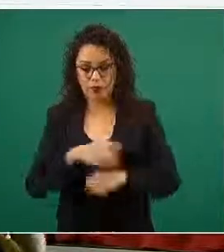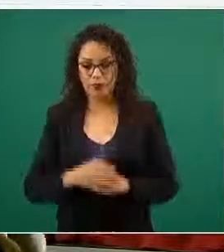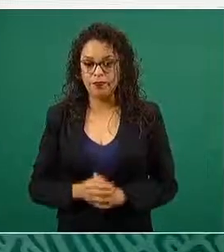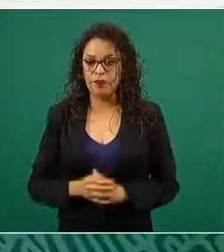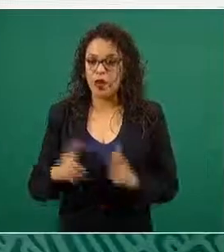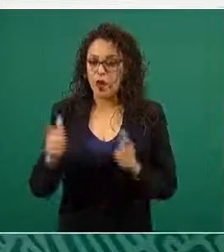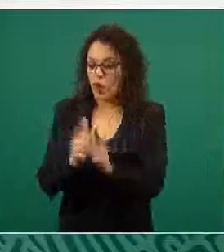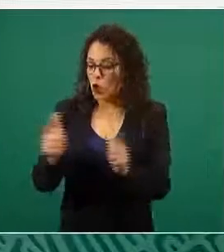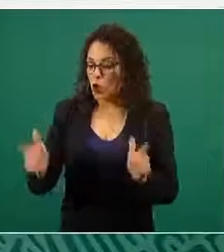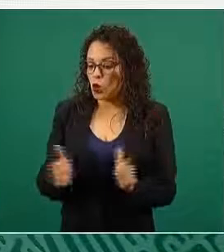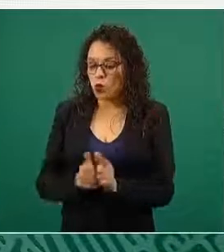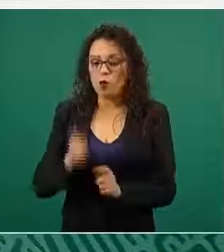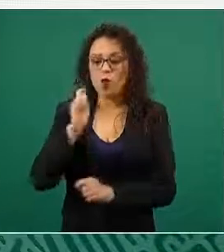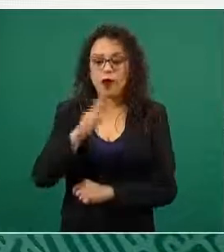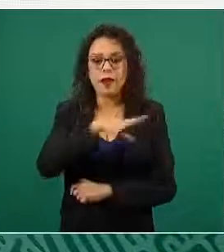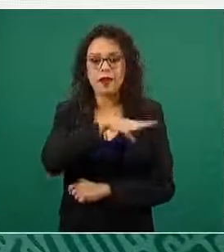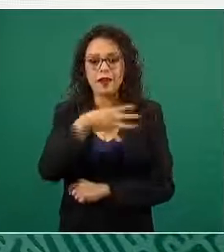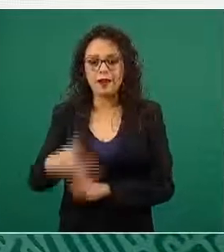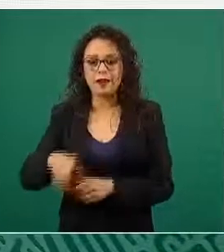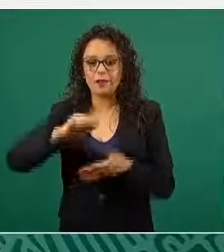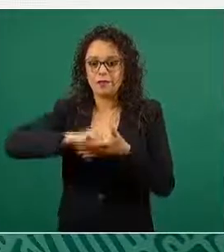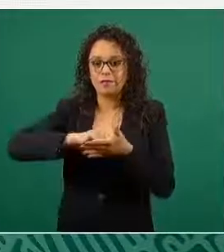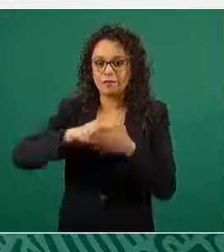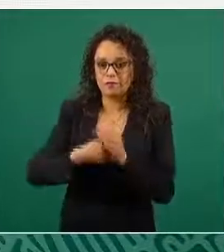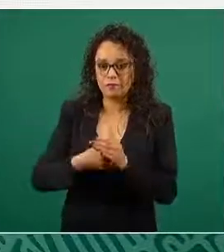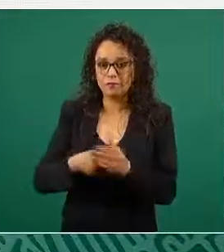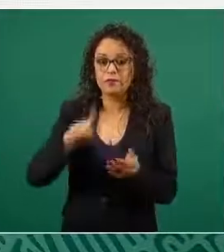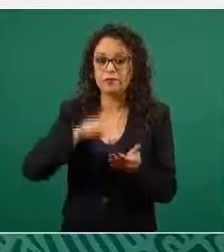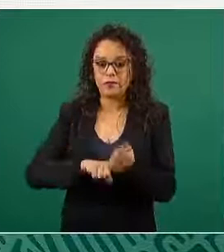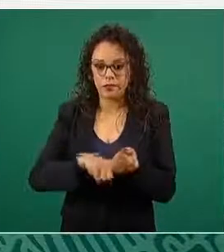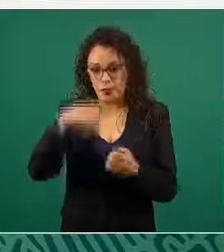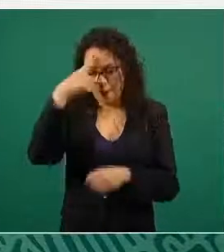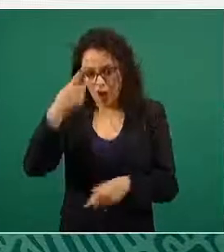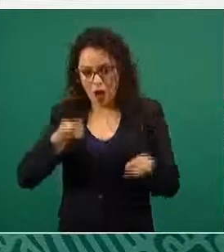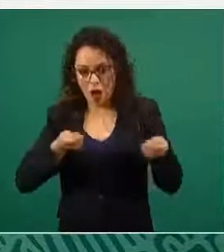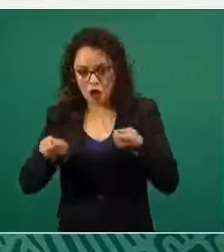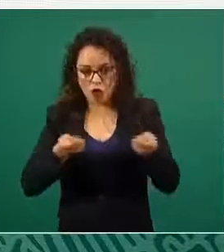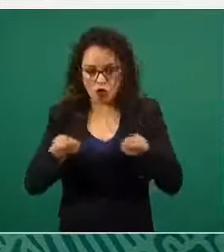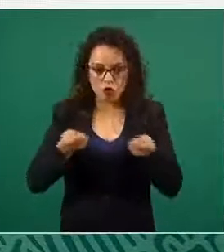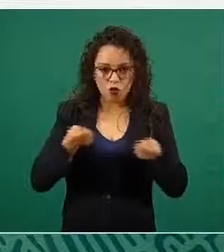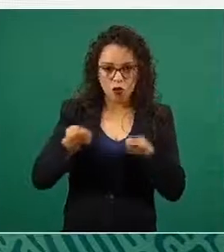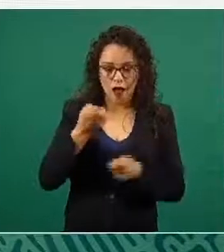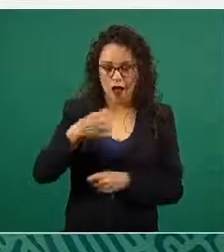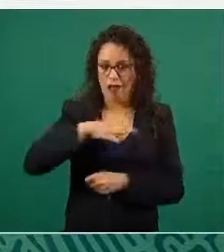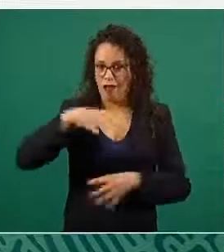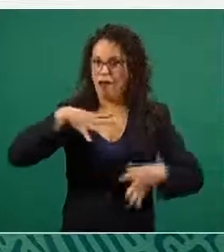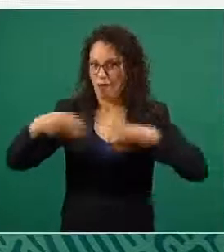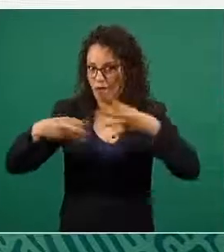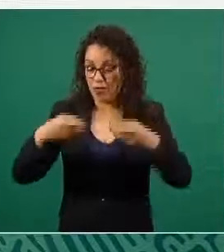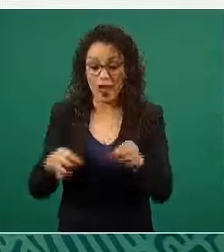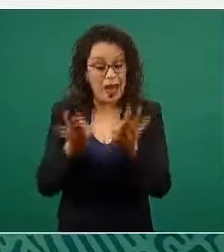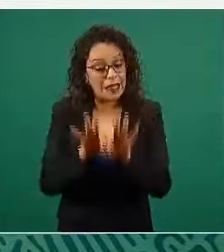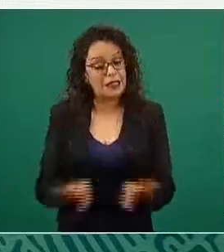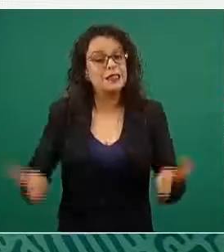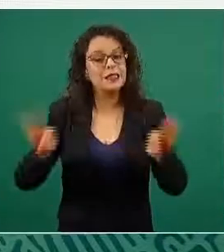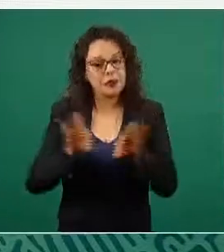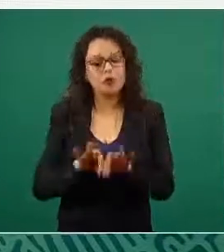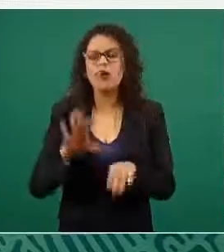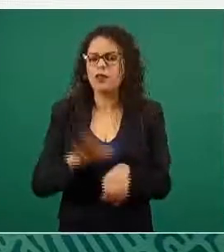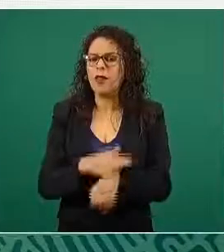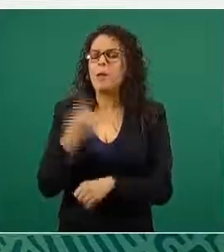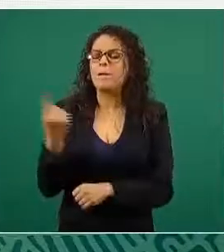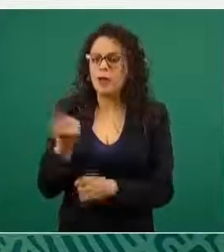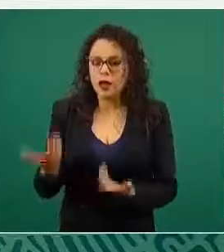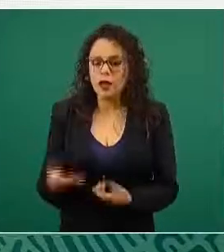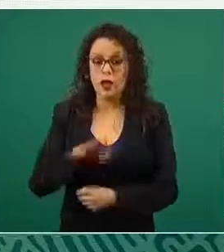definido general es necesidades del control epidémico. En este caso es importante porque lo que nos permitirá